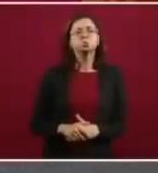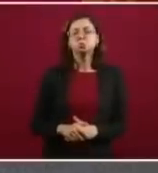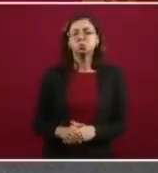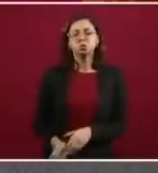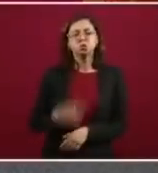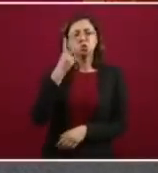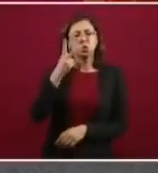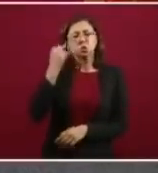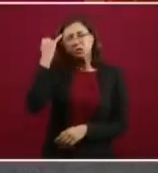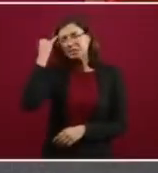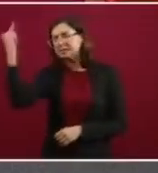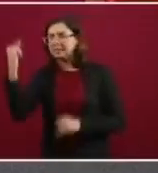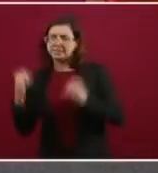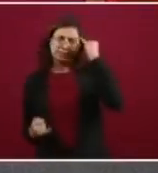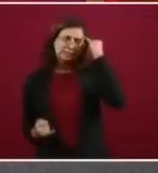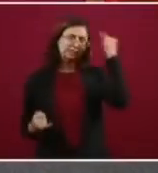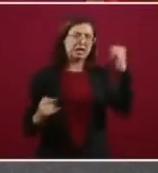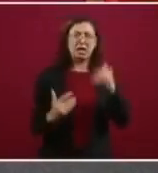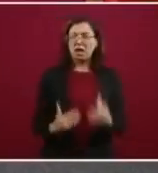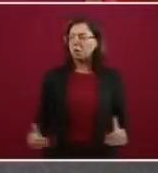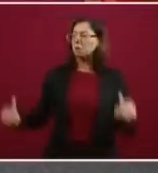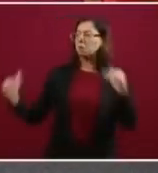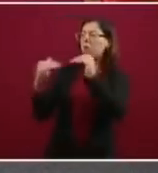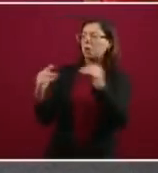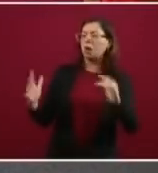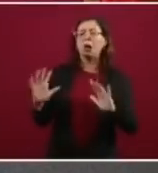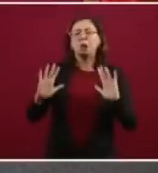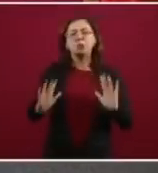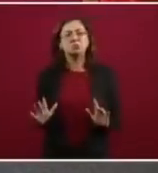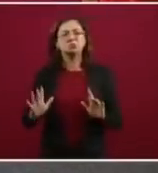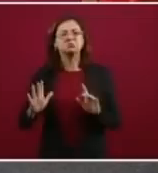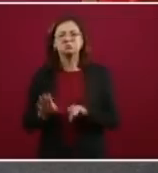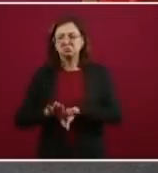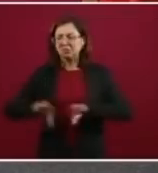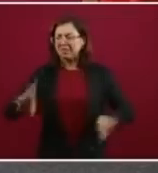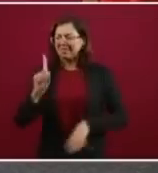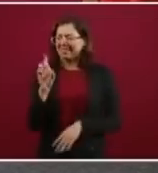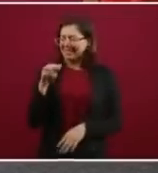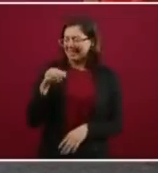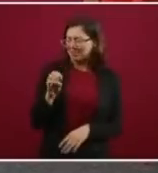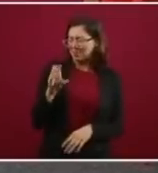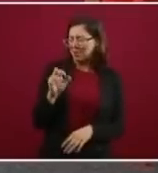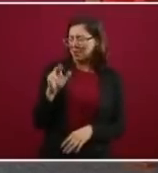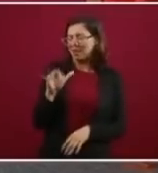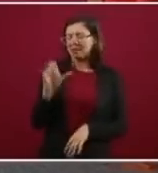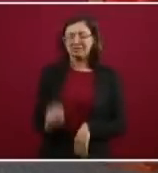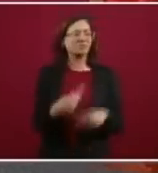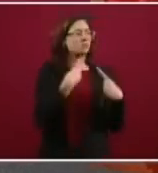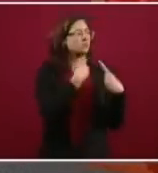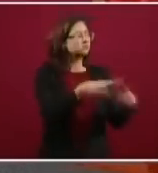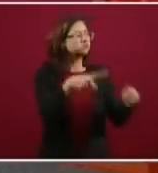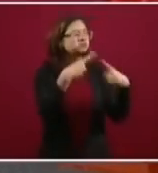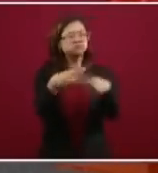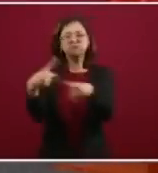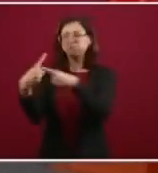democracia, que haya pluralidad, pero es natural que el PAN